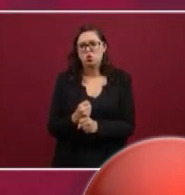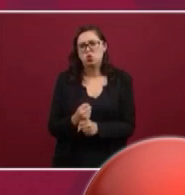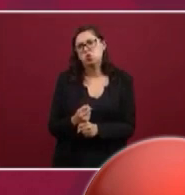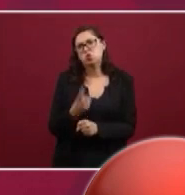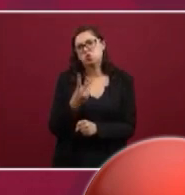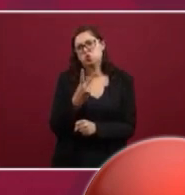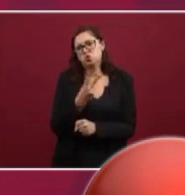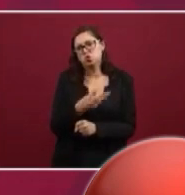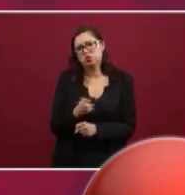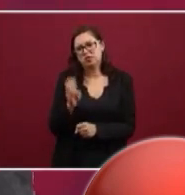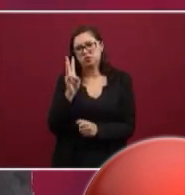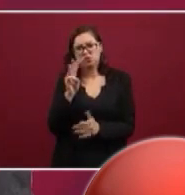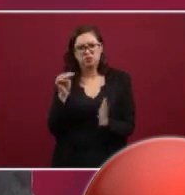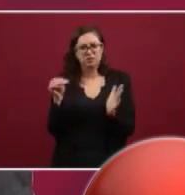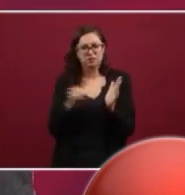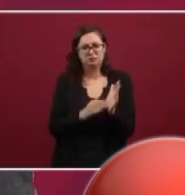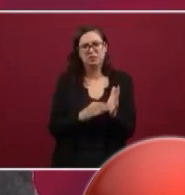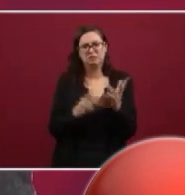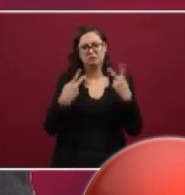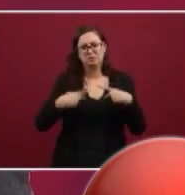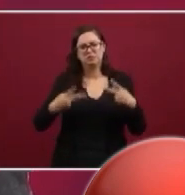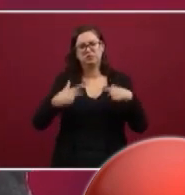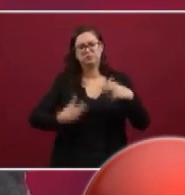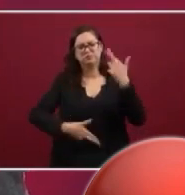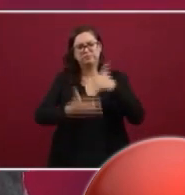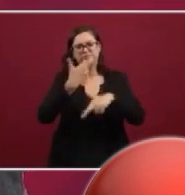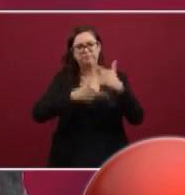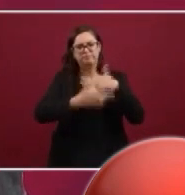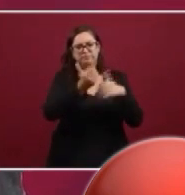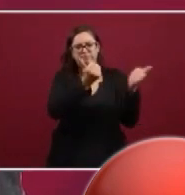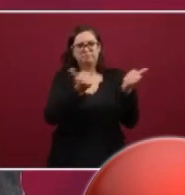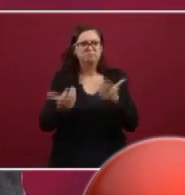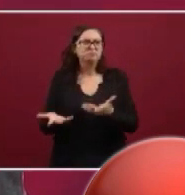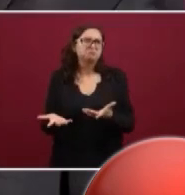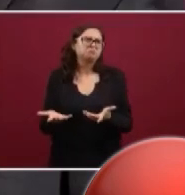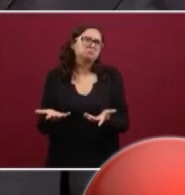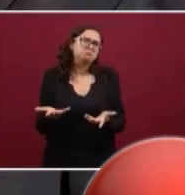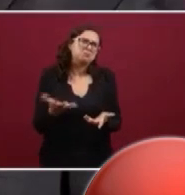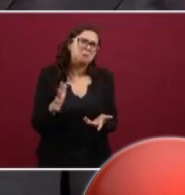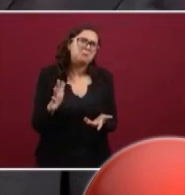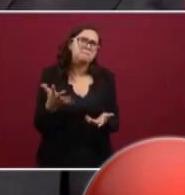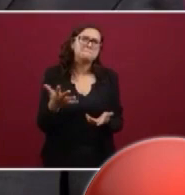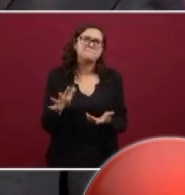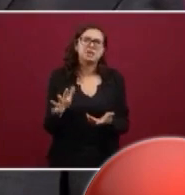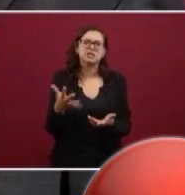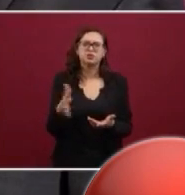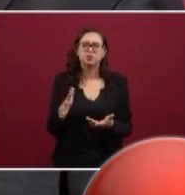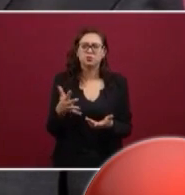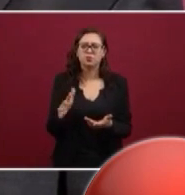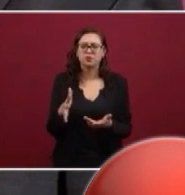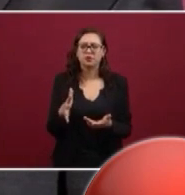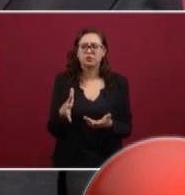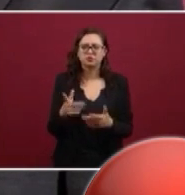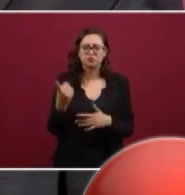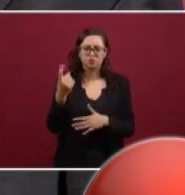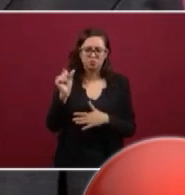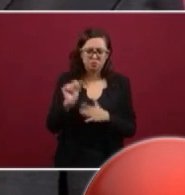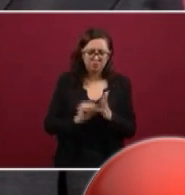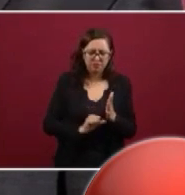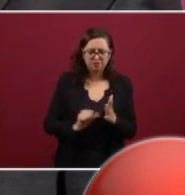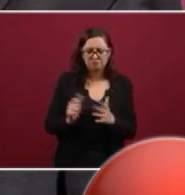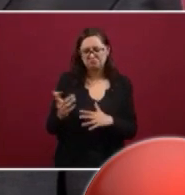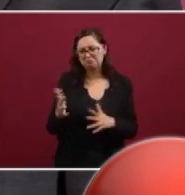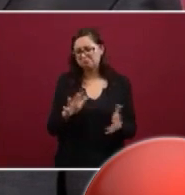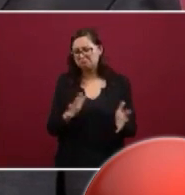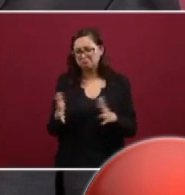el último ejercicio. Y más o menos los que nos están regresando, los repatriados mensuales, más o menos deben andar en